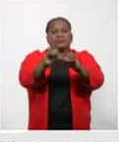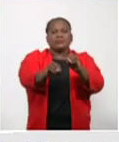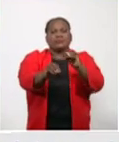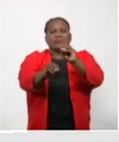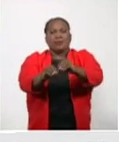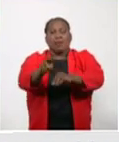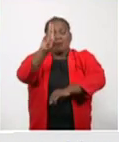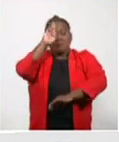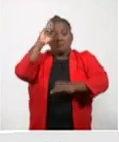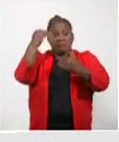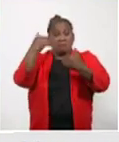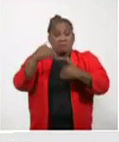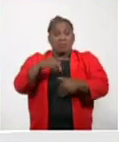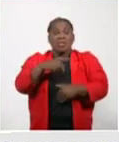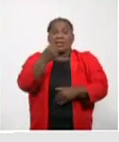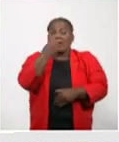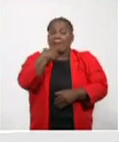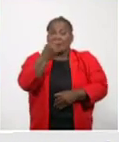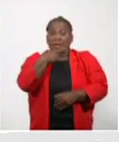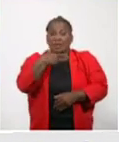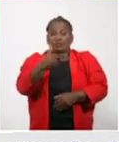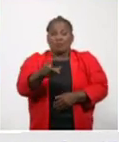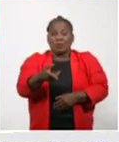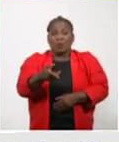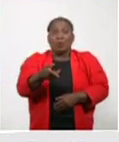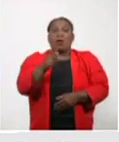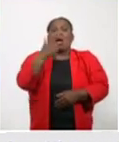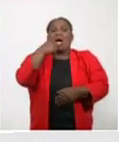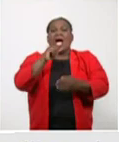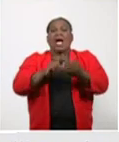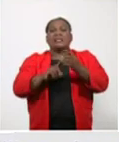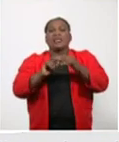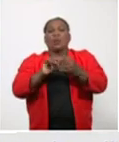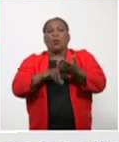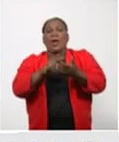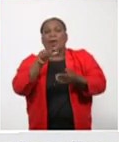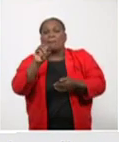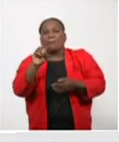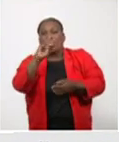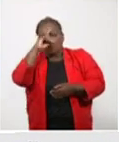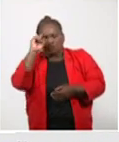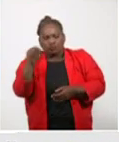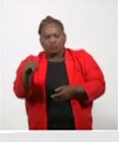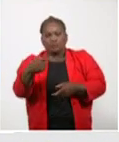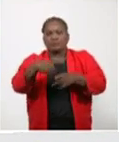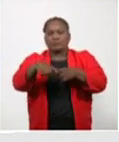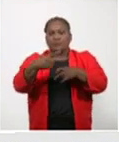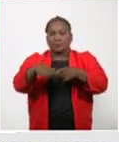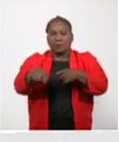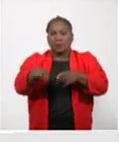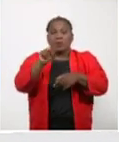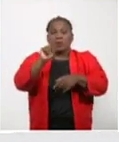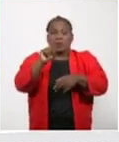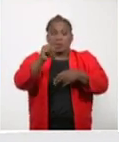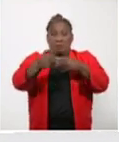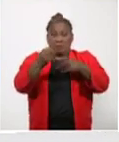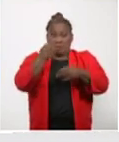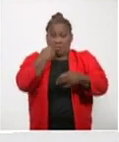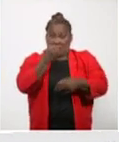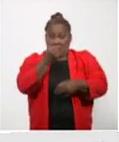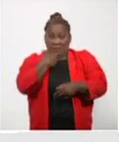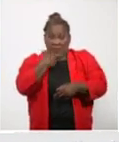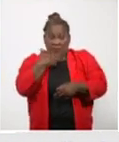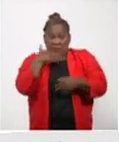población ha estado al tanto, anticuerpos monoclonales y demás, que lo que han hecho es mejorar